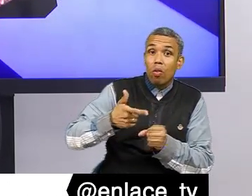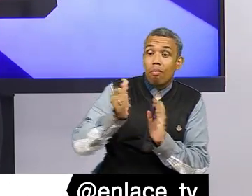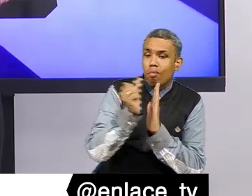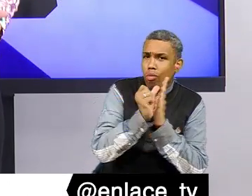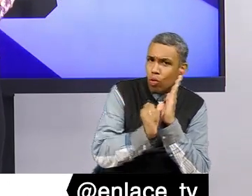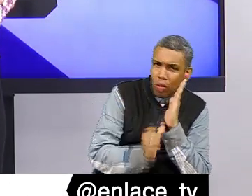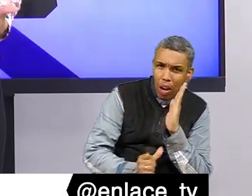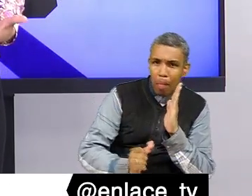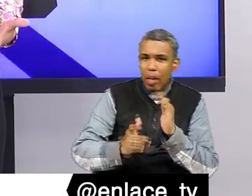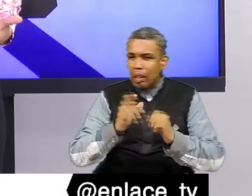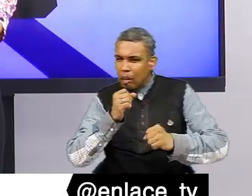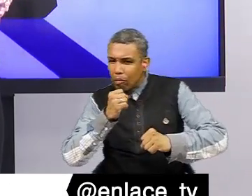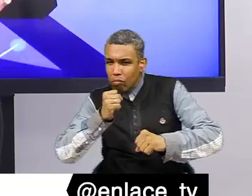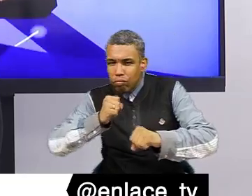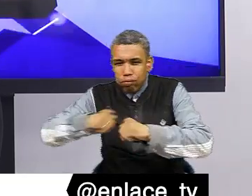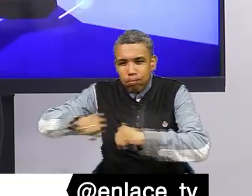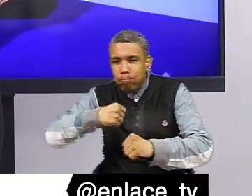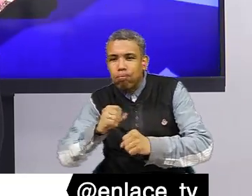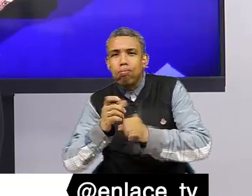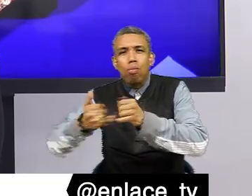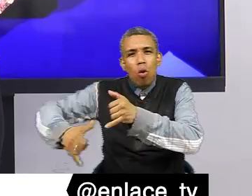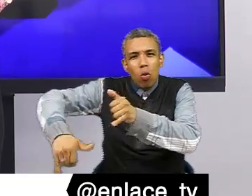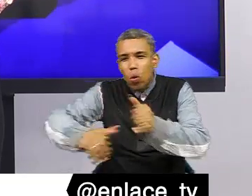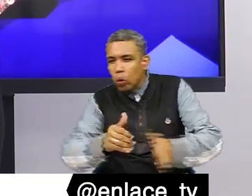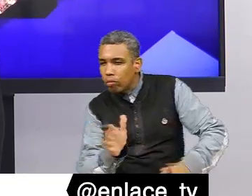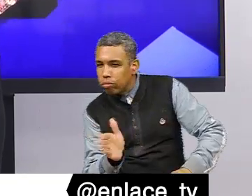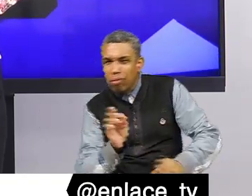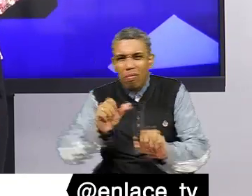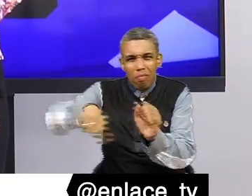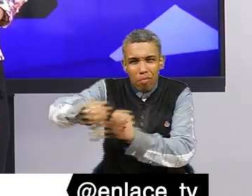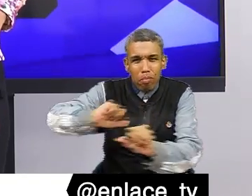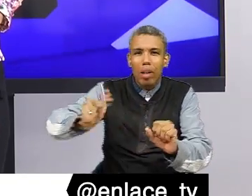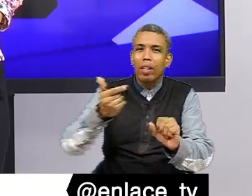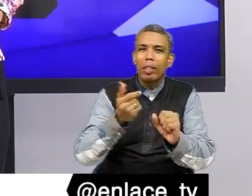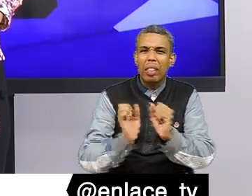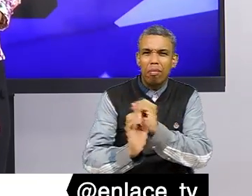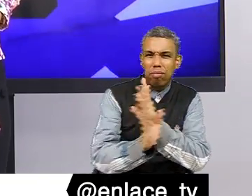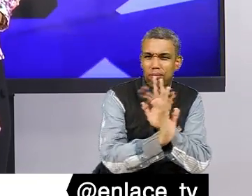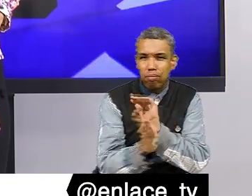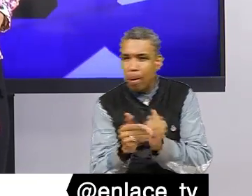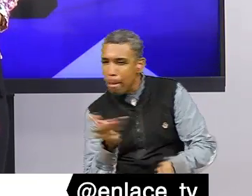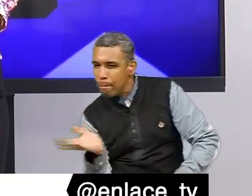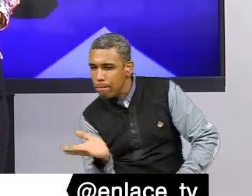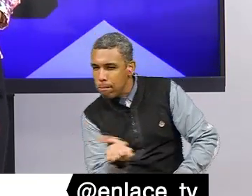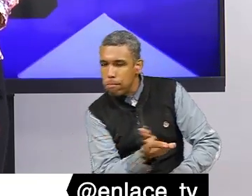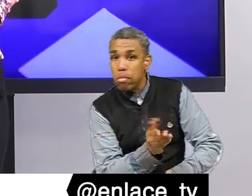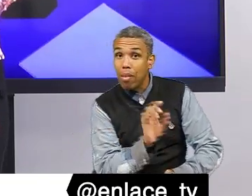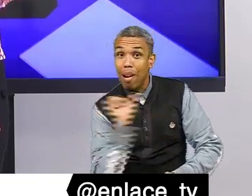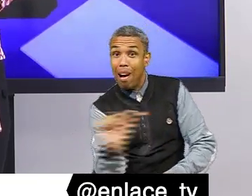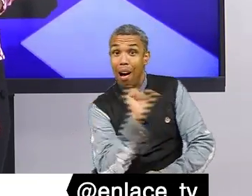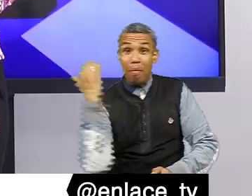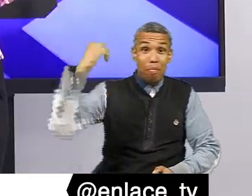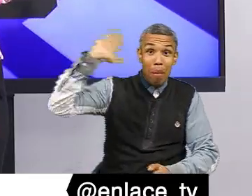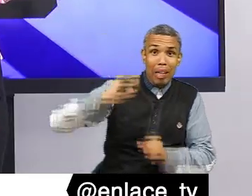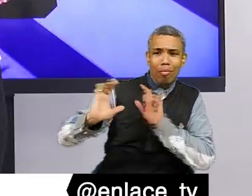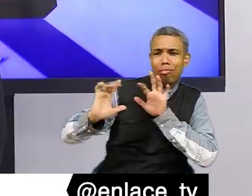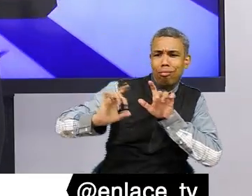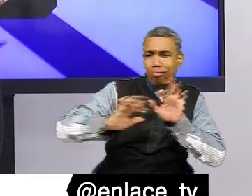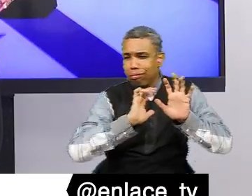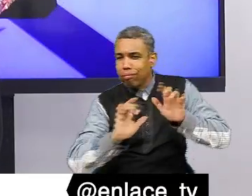mejoramiento, embellecimiento de zonas verdes y además atención a lo que tiene que ver con los humedales. Madres Cabeza de Hogar son las que encabezan esta